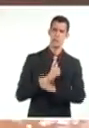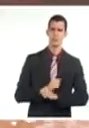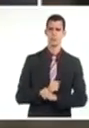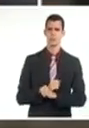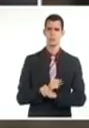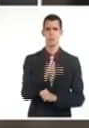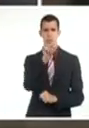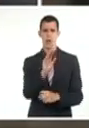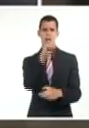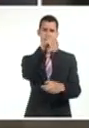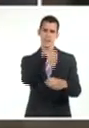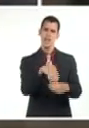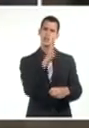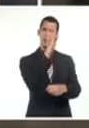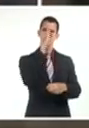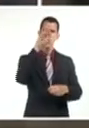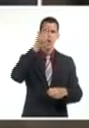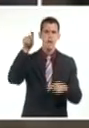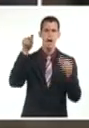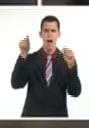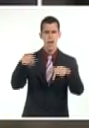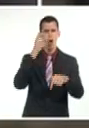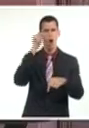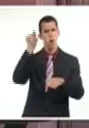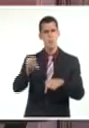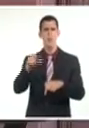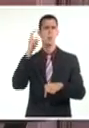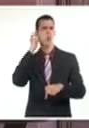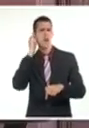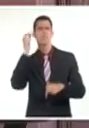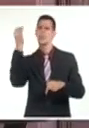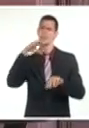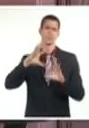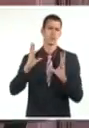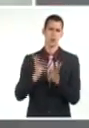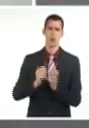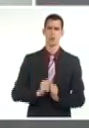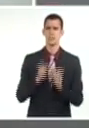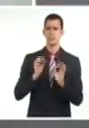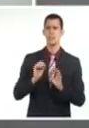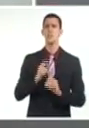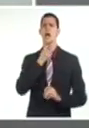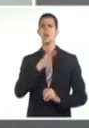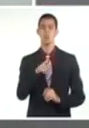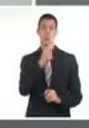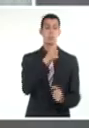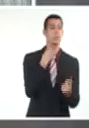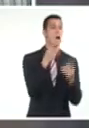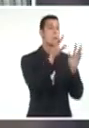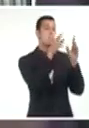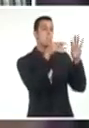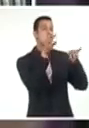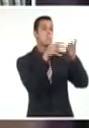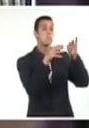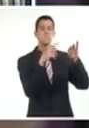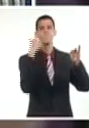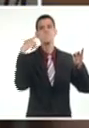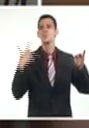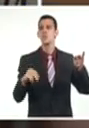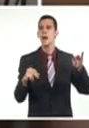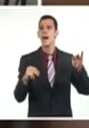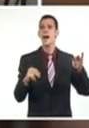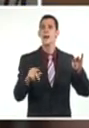Minerva. Palpamos el cariño de una mano que acaricia la cubierta, coloca un marbete, hace una ficha o busca el dato preciso sobre un